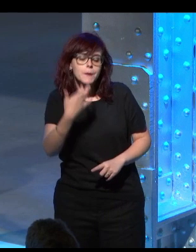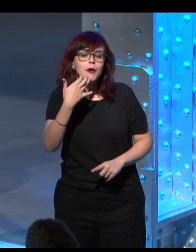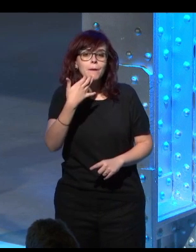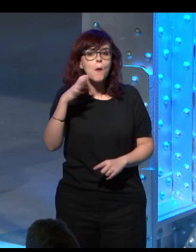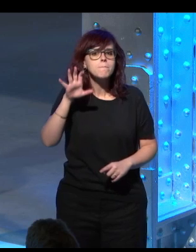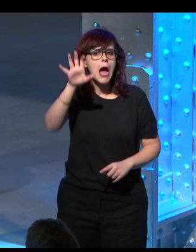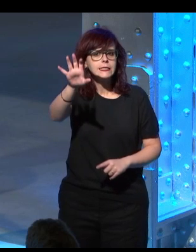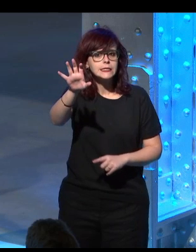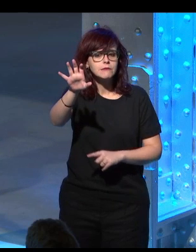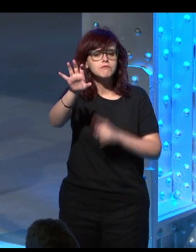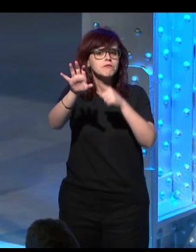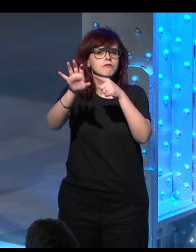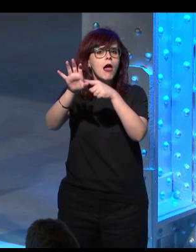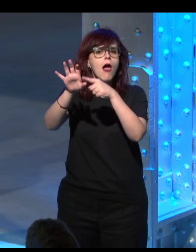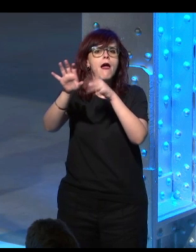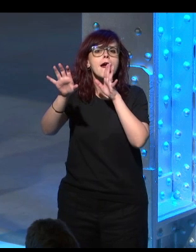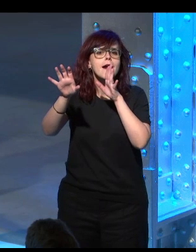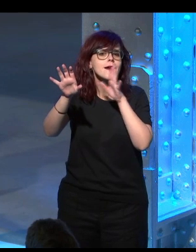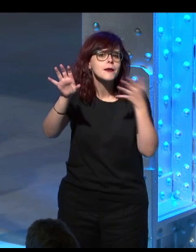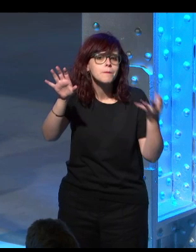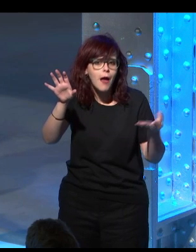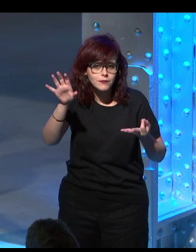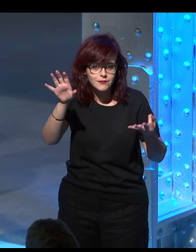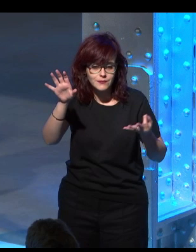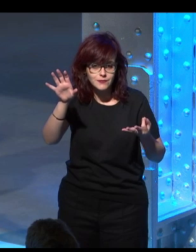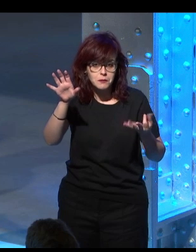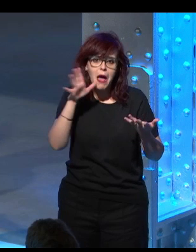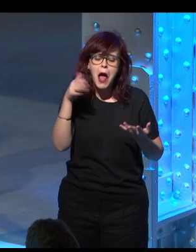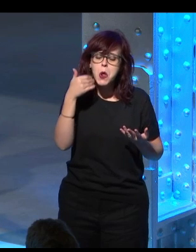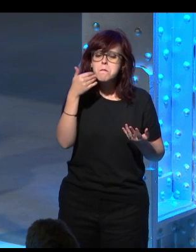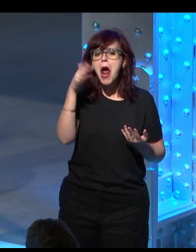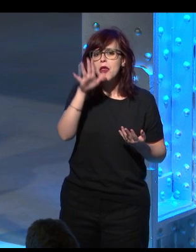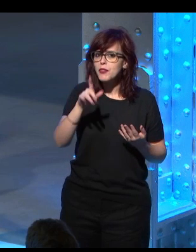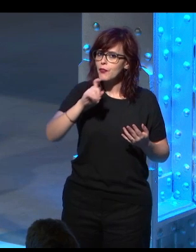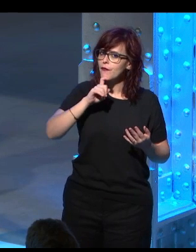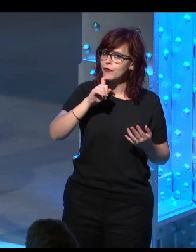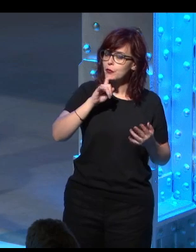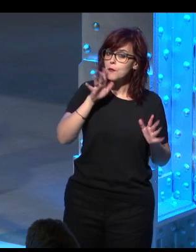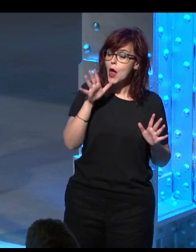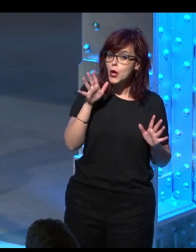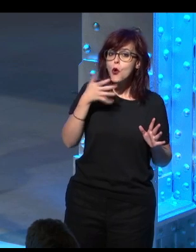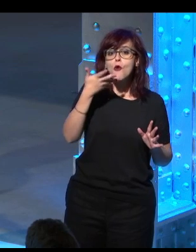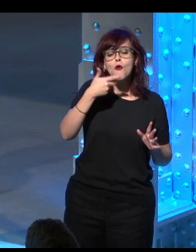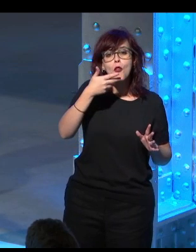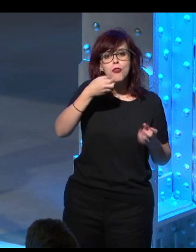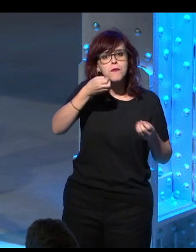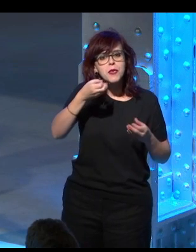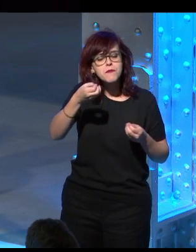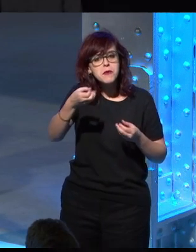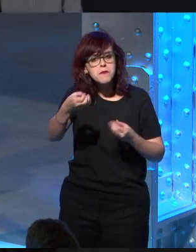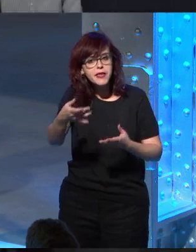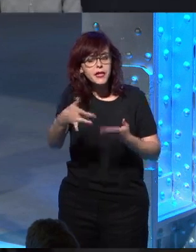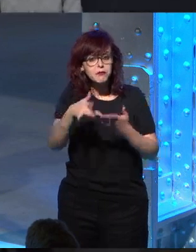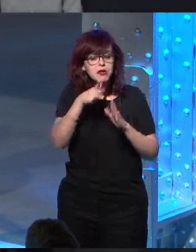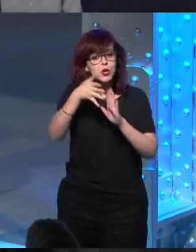país, el que sea? Bueno, pues de primeras puede parecer algo bastante complicado, pero si se conoce bien qué ocurre y se cuenta